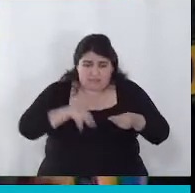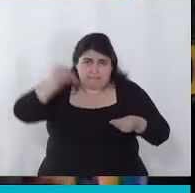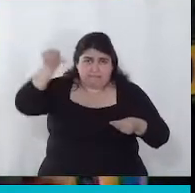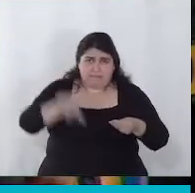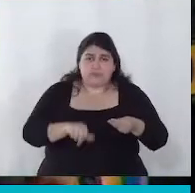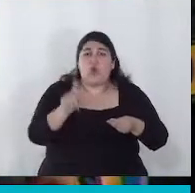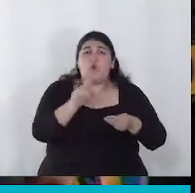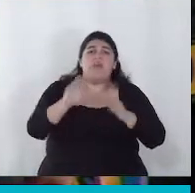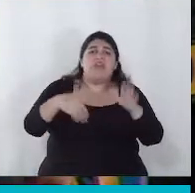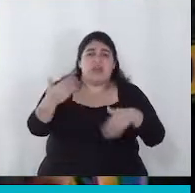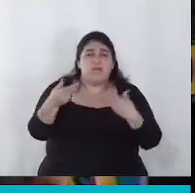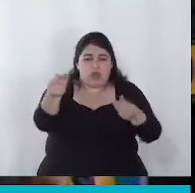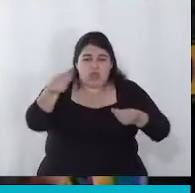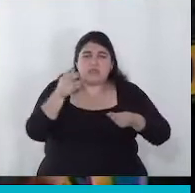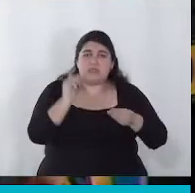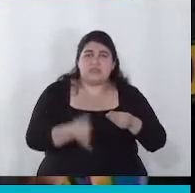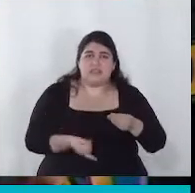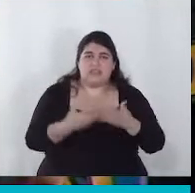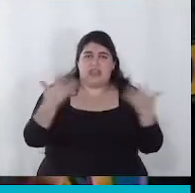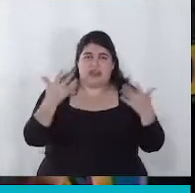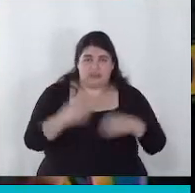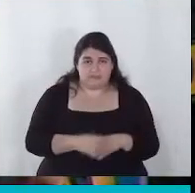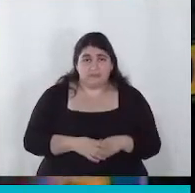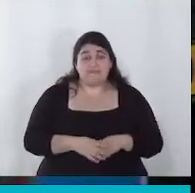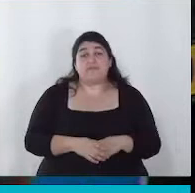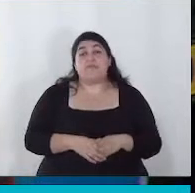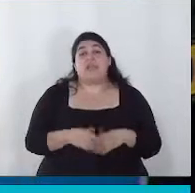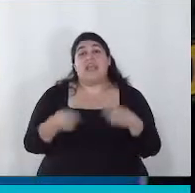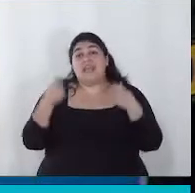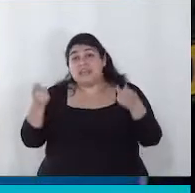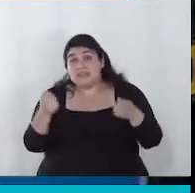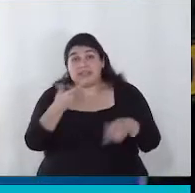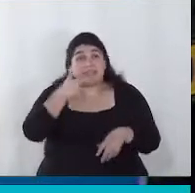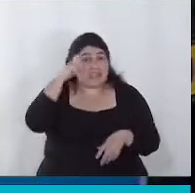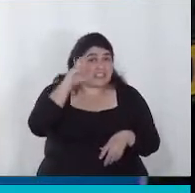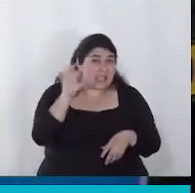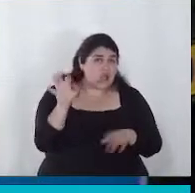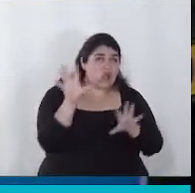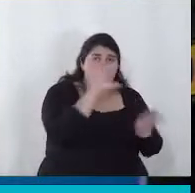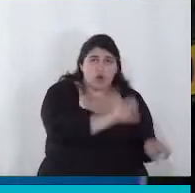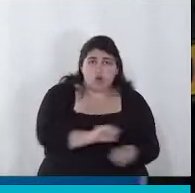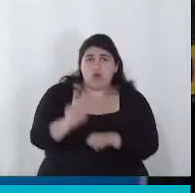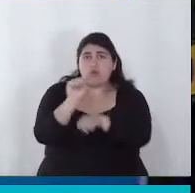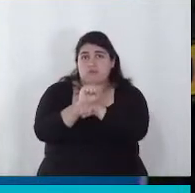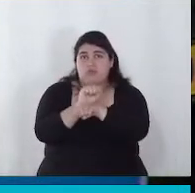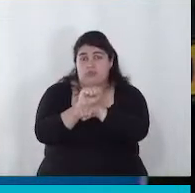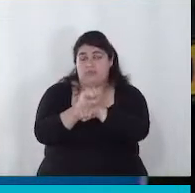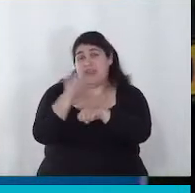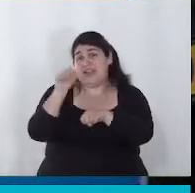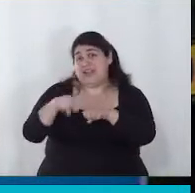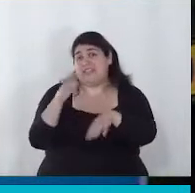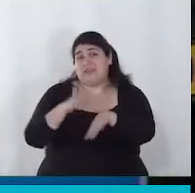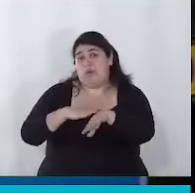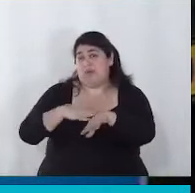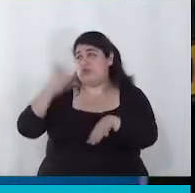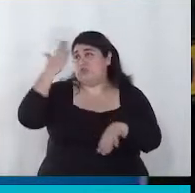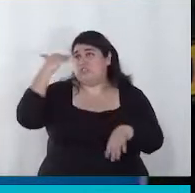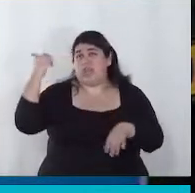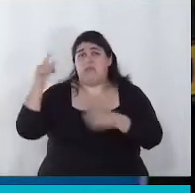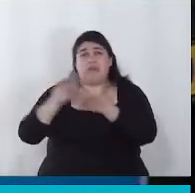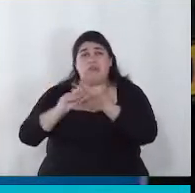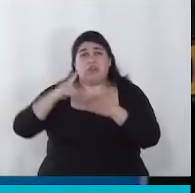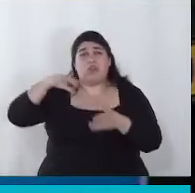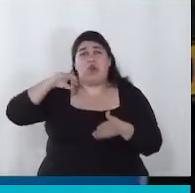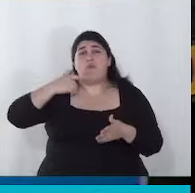cuando intentan llevar preso a mayor seco el fiscal marcelo romero a mi mesita el presidente manuel mosca en ese momento de esta cámara para que